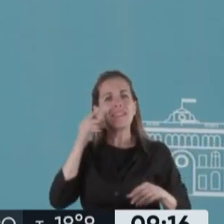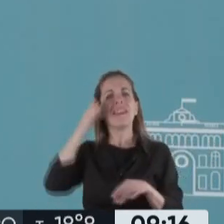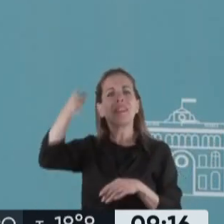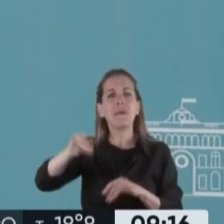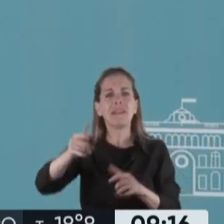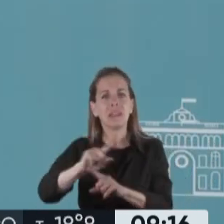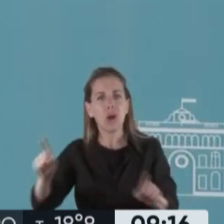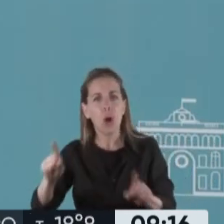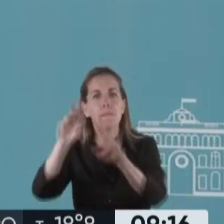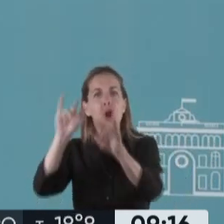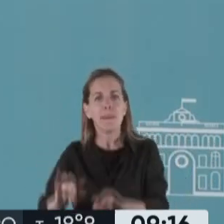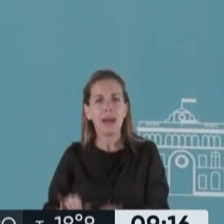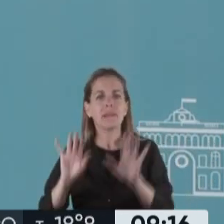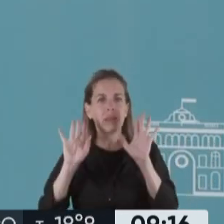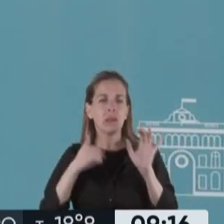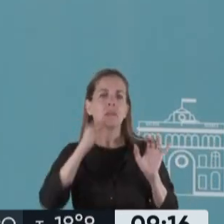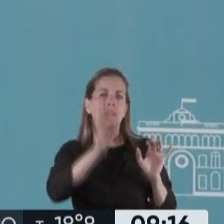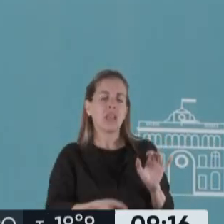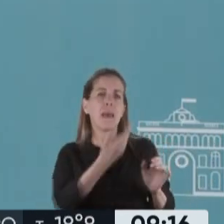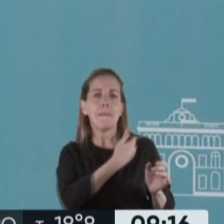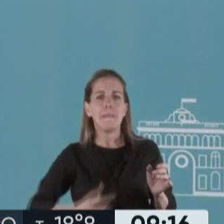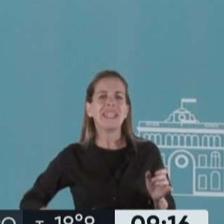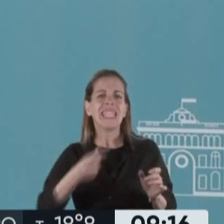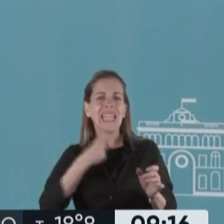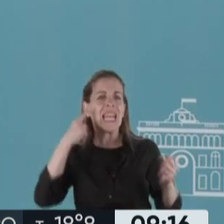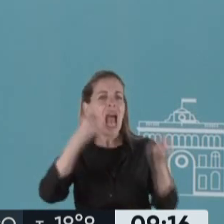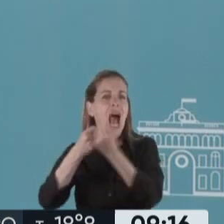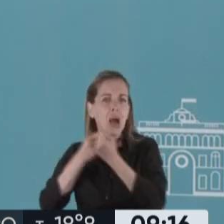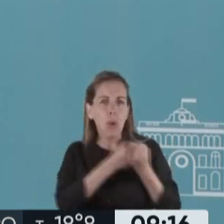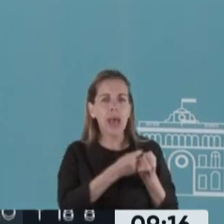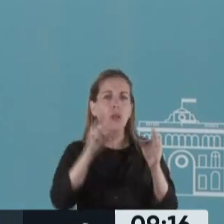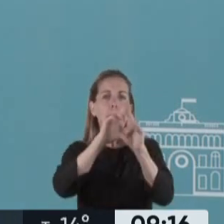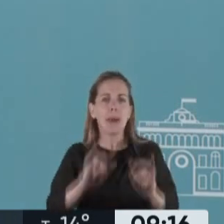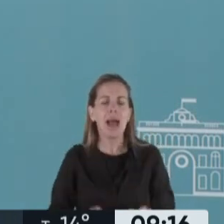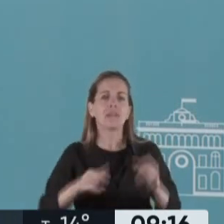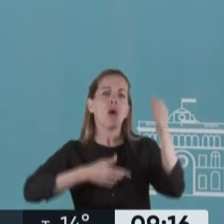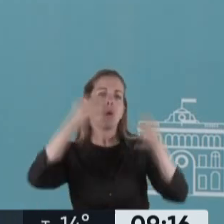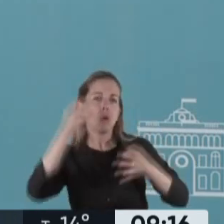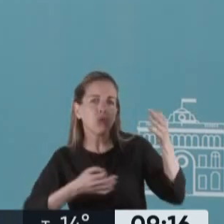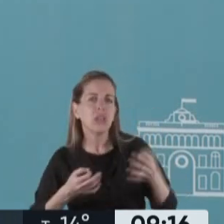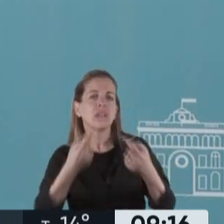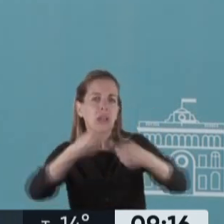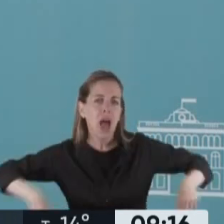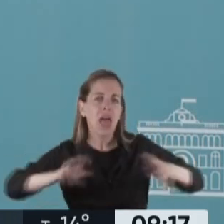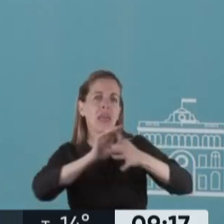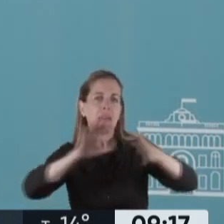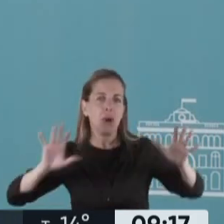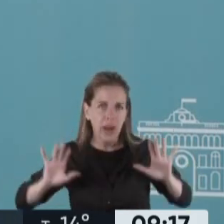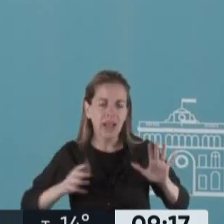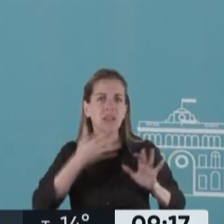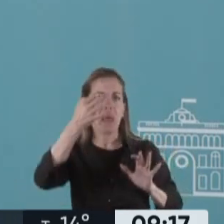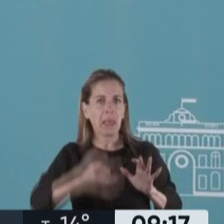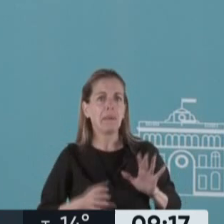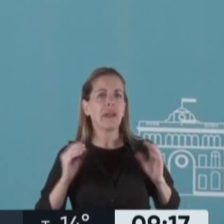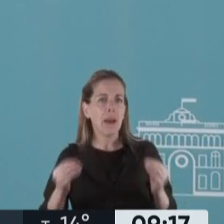de diálogo, de convivencia, donde profundicemos los acuerdos democráticos. Este es el convencimiento desde el primer día de gobierno y la verdad es que haber cruzado